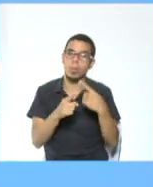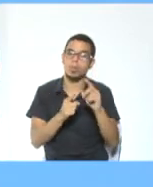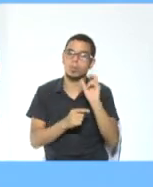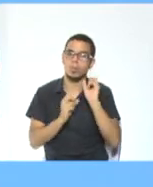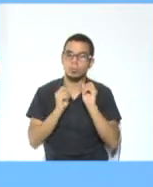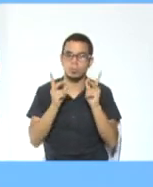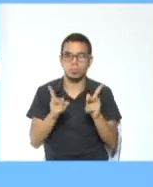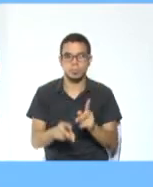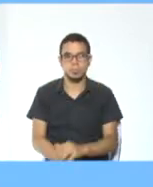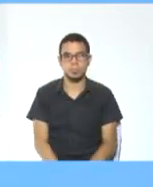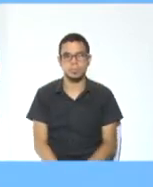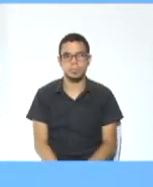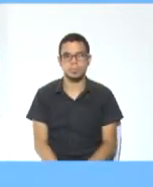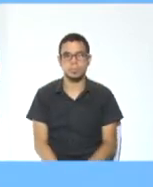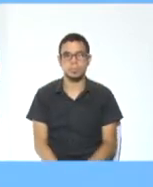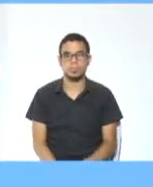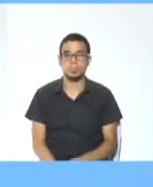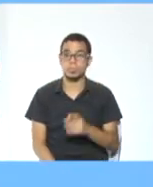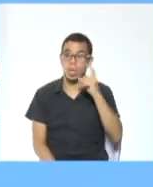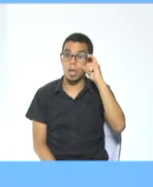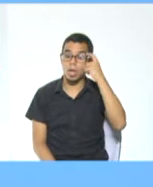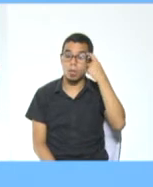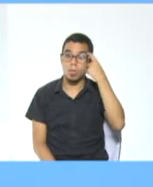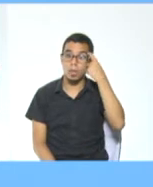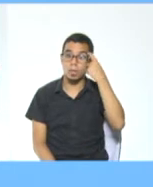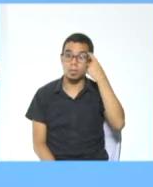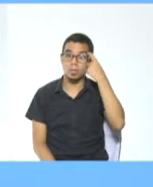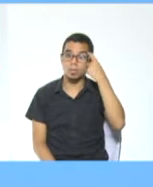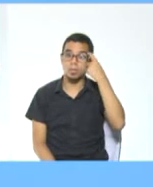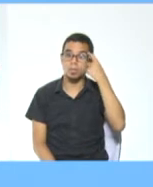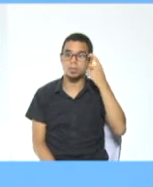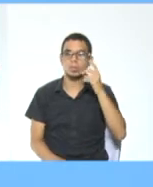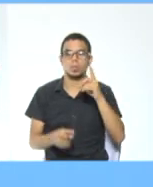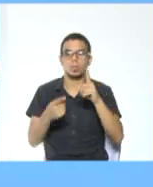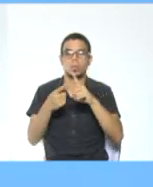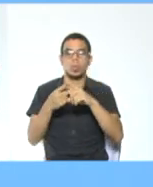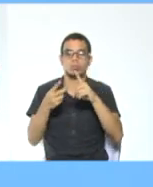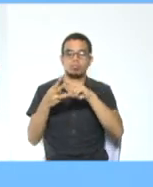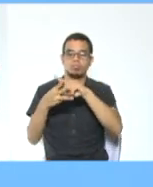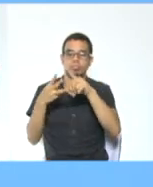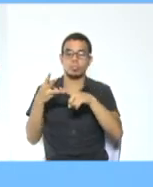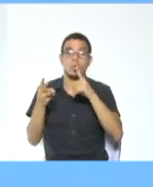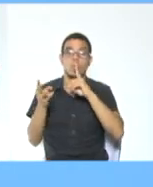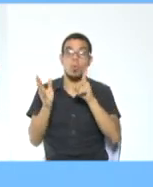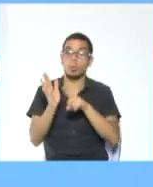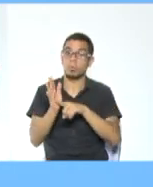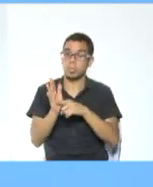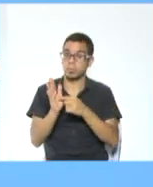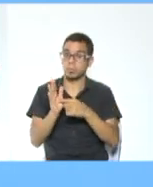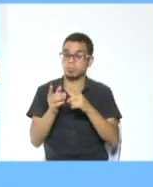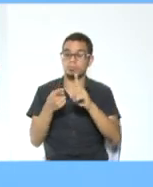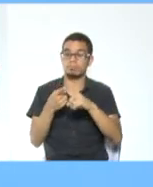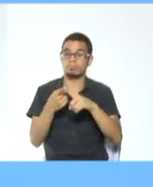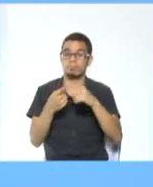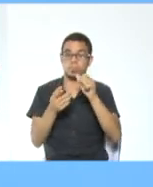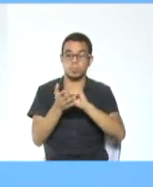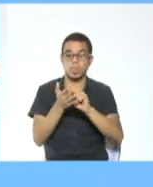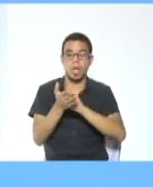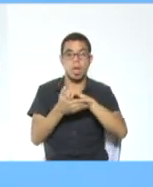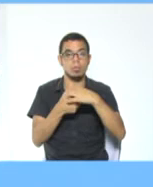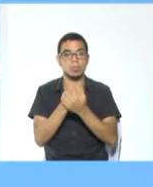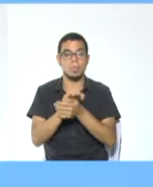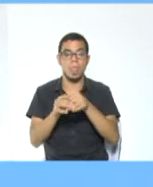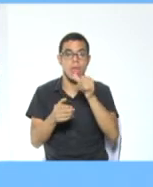una próxima oportunidad. Recuerda siempre mantener todas las medidas de bioseguridad. Lavar tus